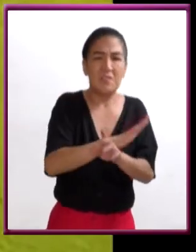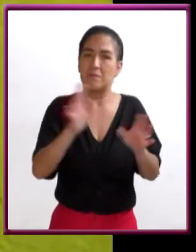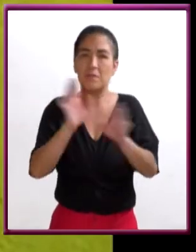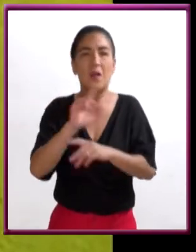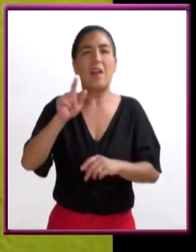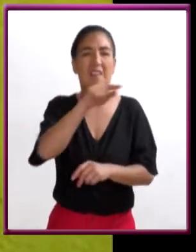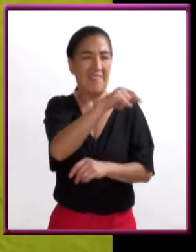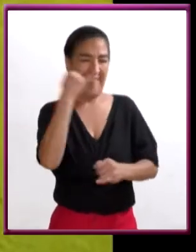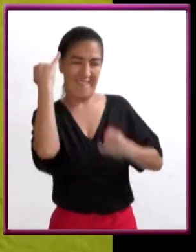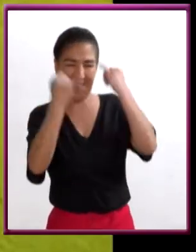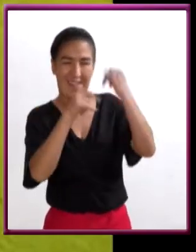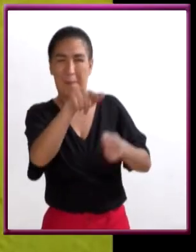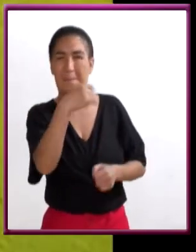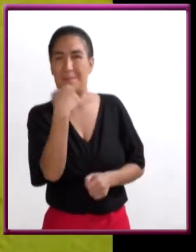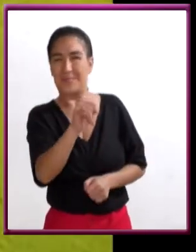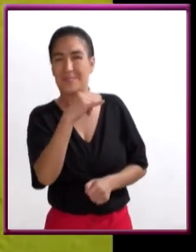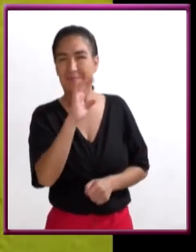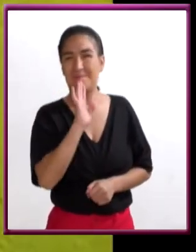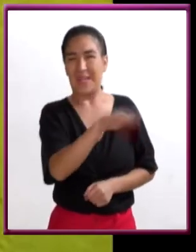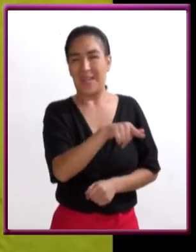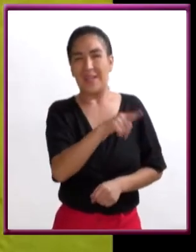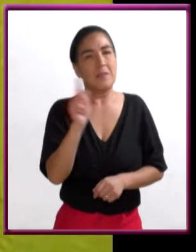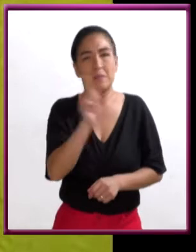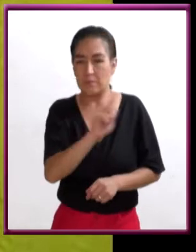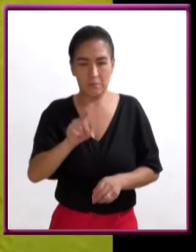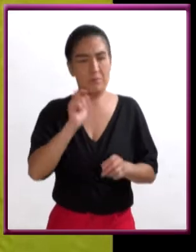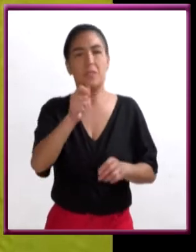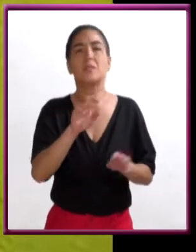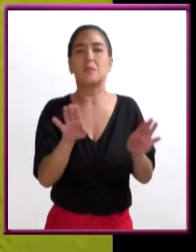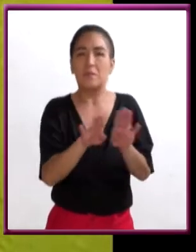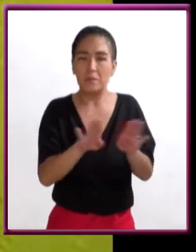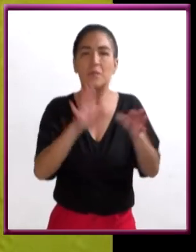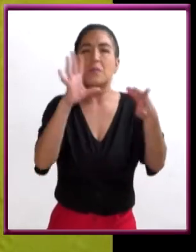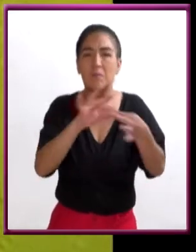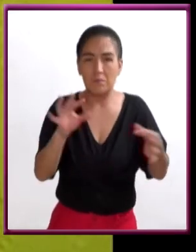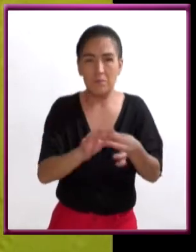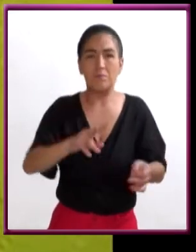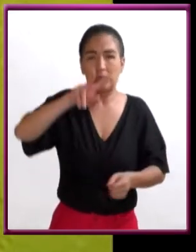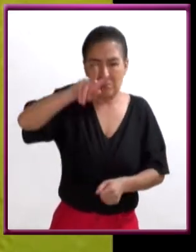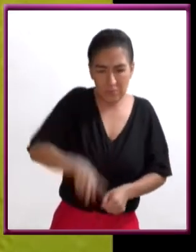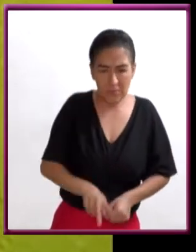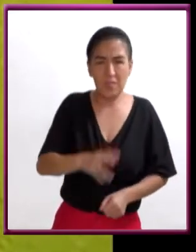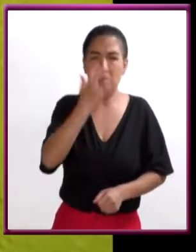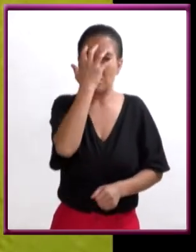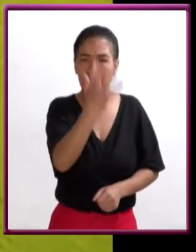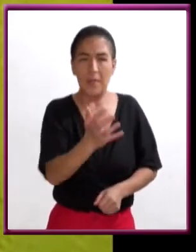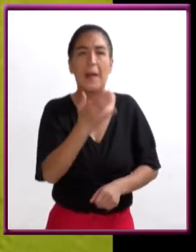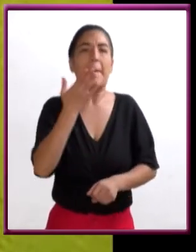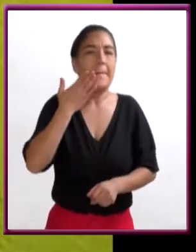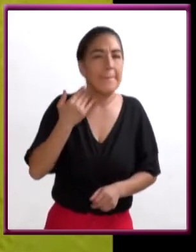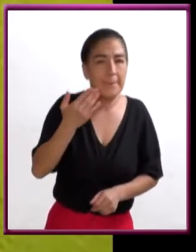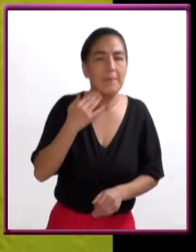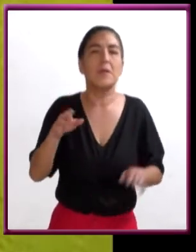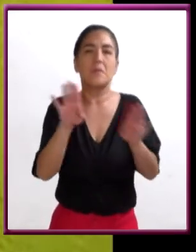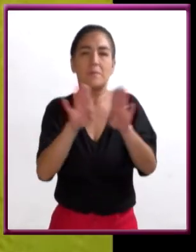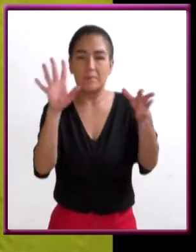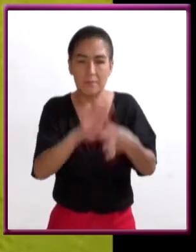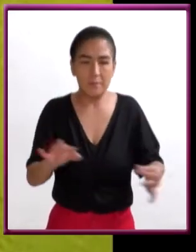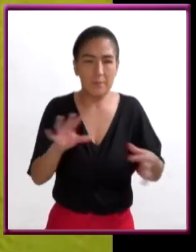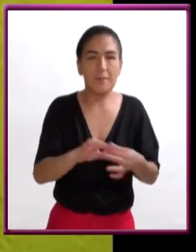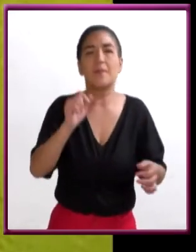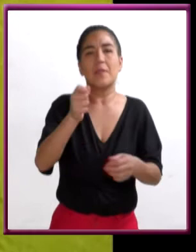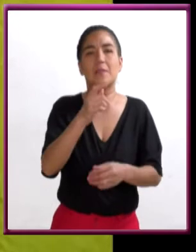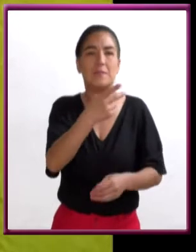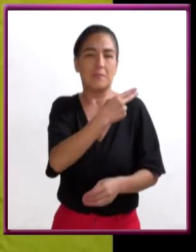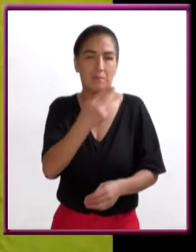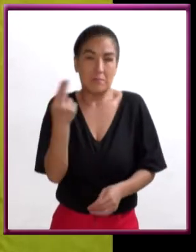digan que nos estamos imaginando cosas. Lo podemos hacer en forma firme y amable. En el fondo sabemos que es el mejor camino